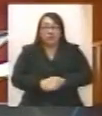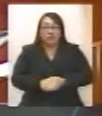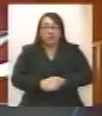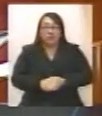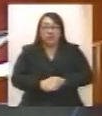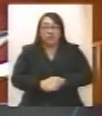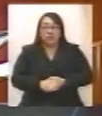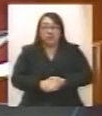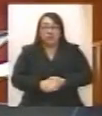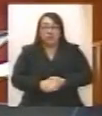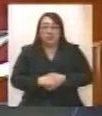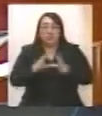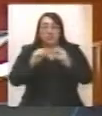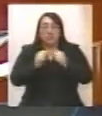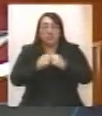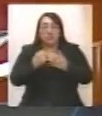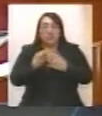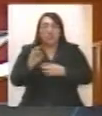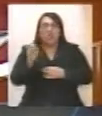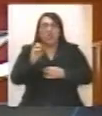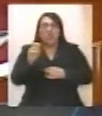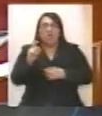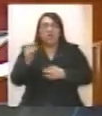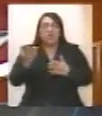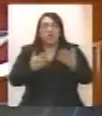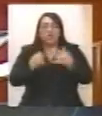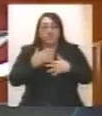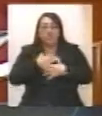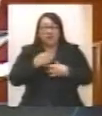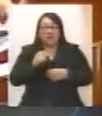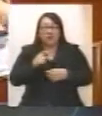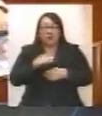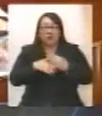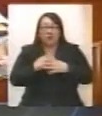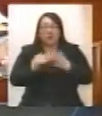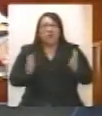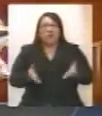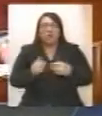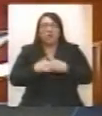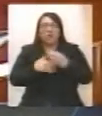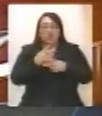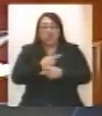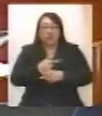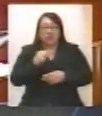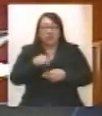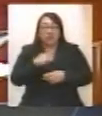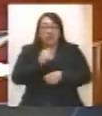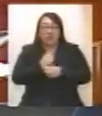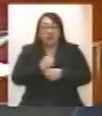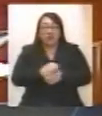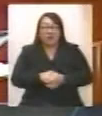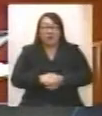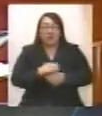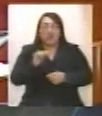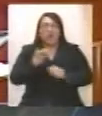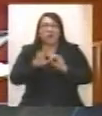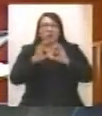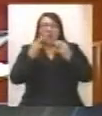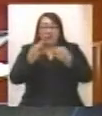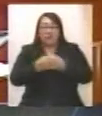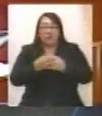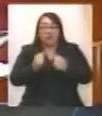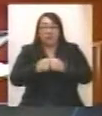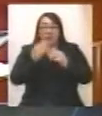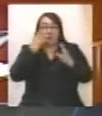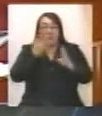abordará también la calidad de la oferta de servicios de salud y la promoción del aseguramiento del trabajador y su familia con